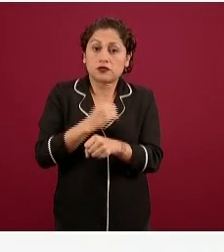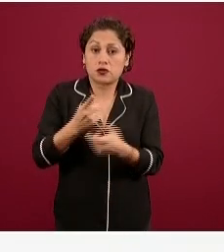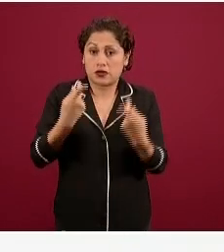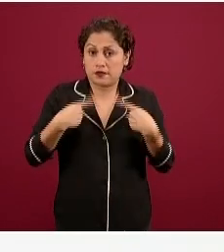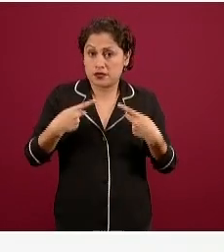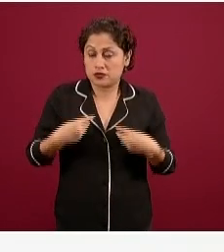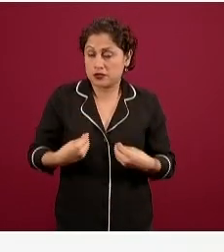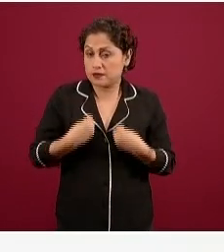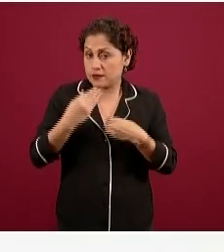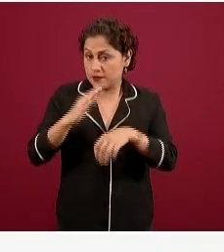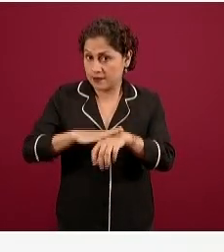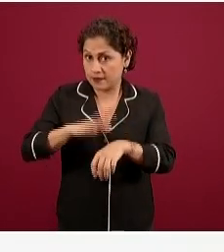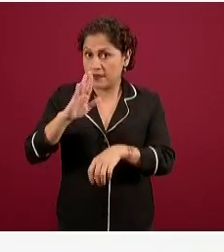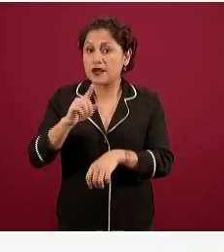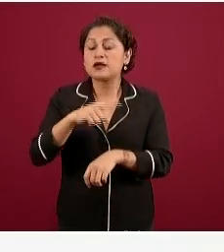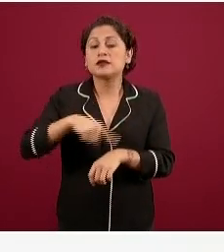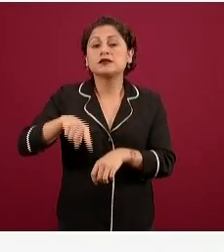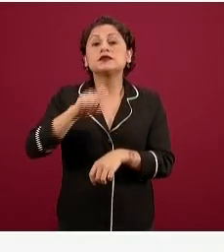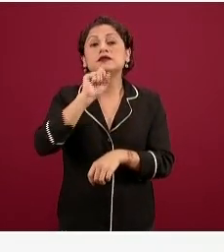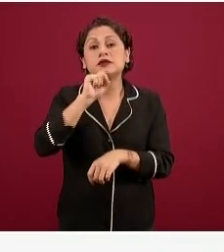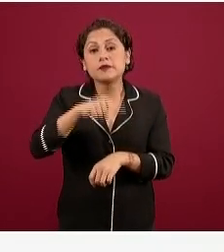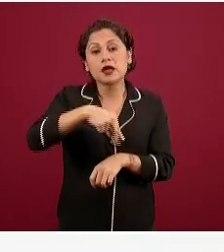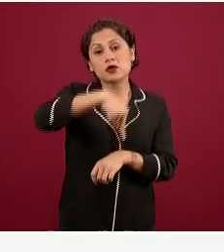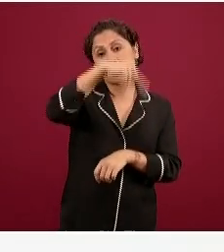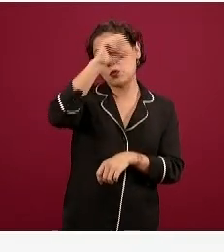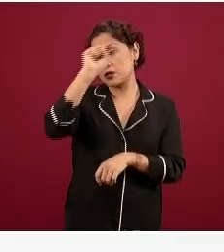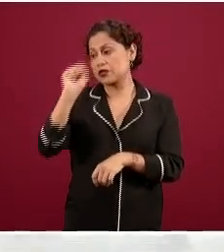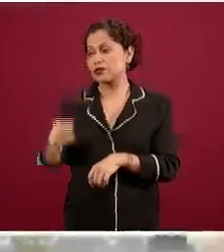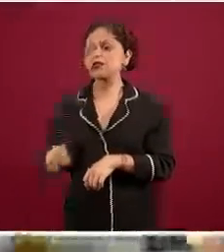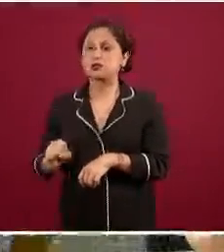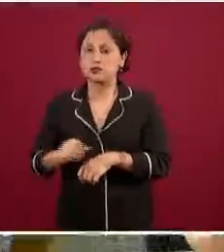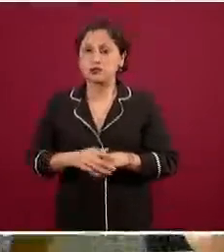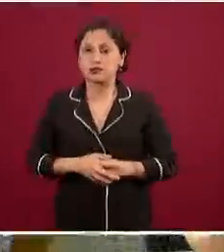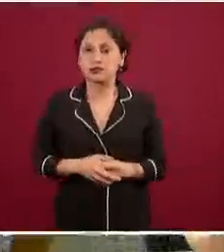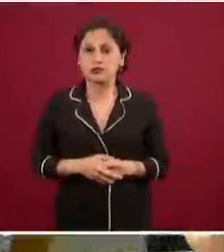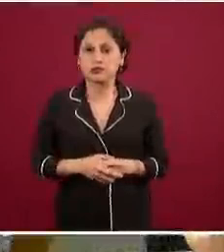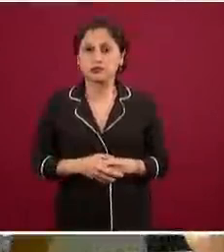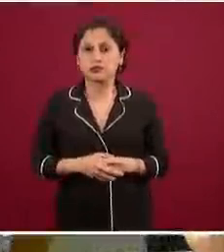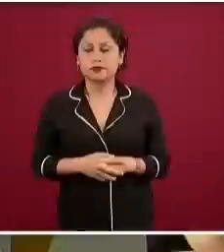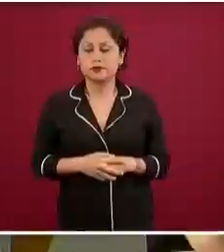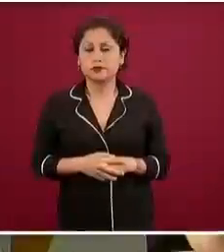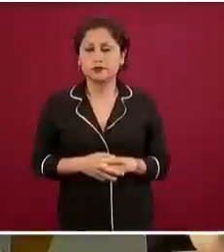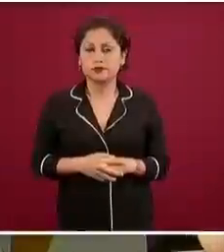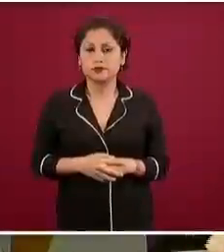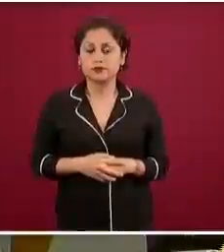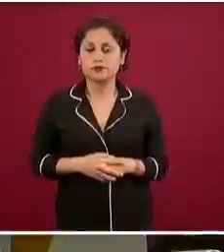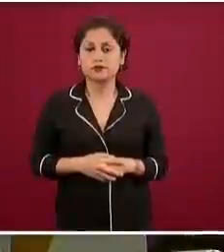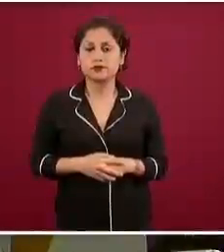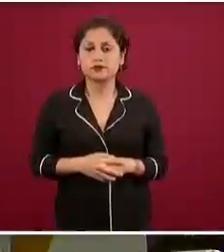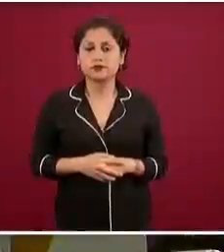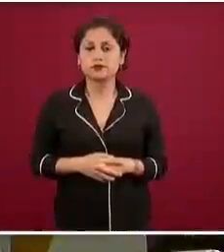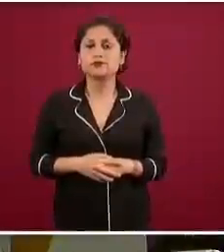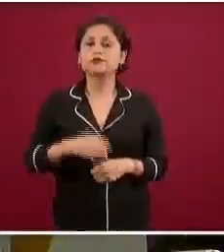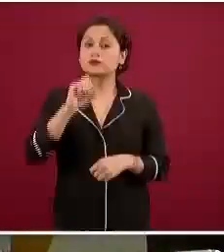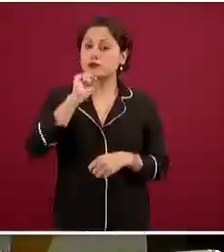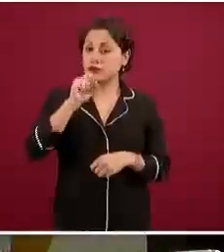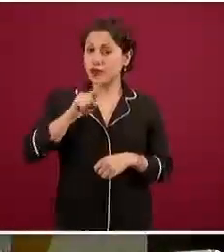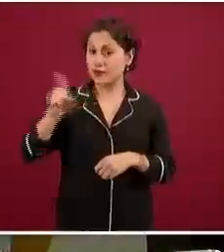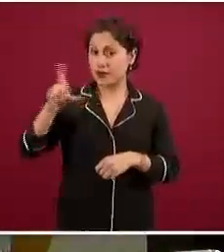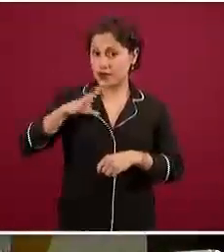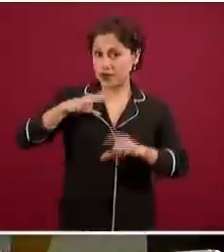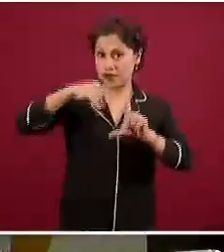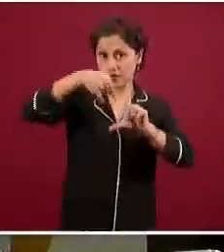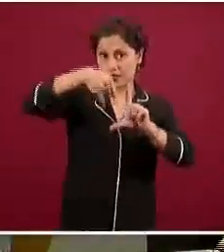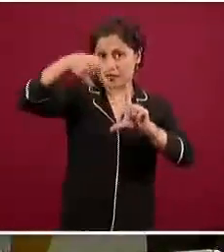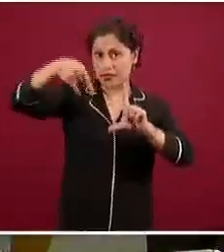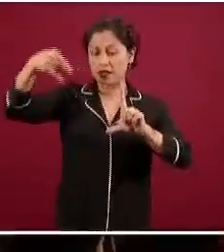del norte y del sur del país. La siguiente, por favor. Tenemos la distribución por grupo